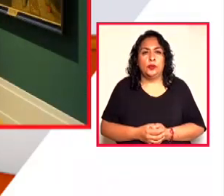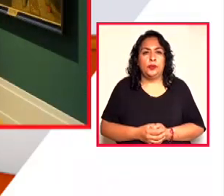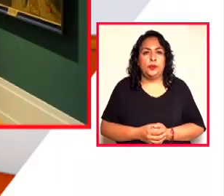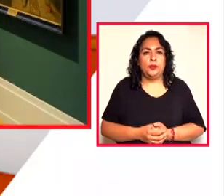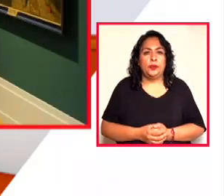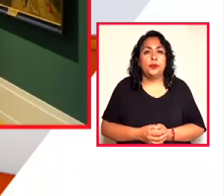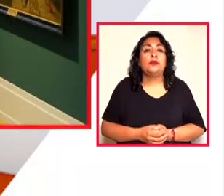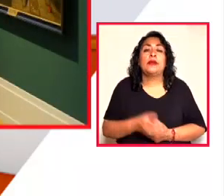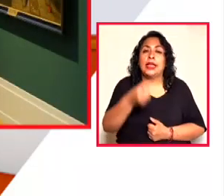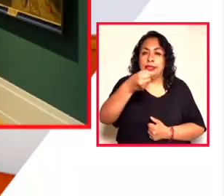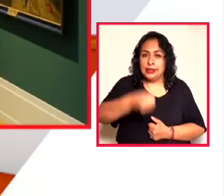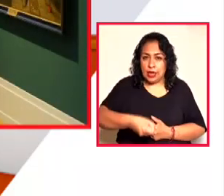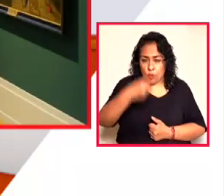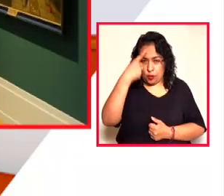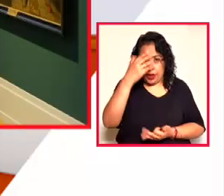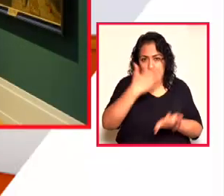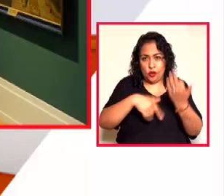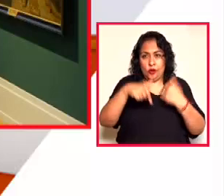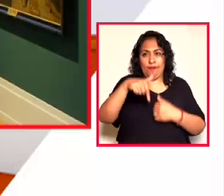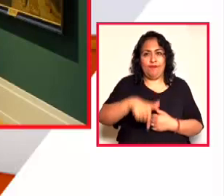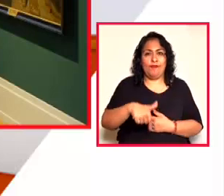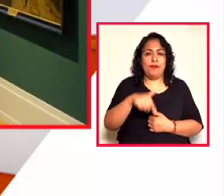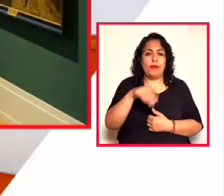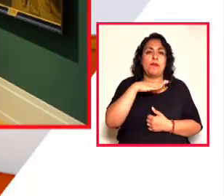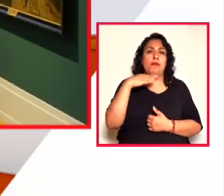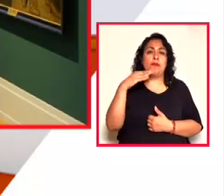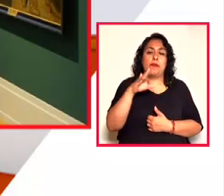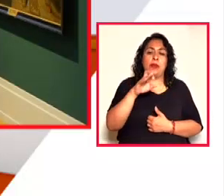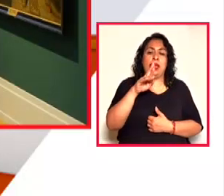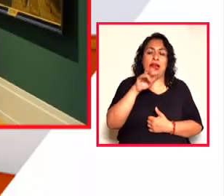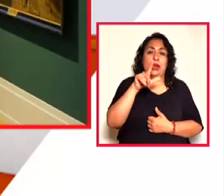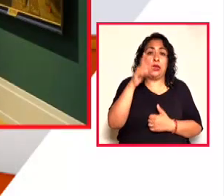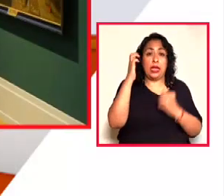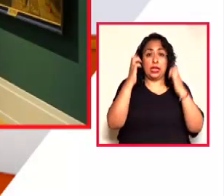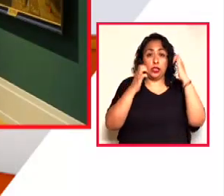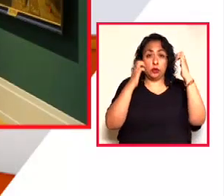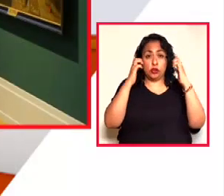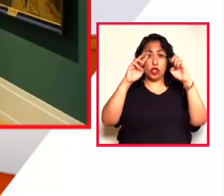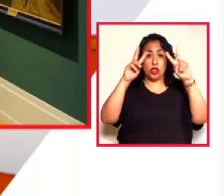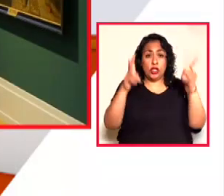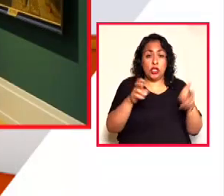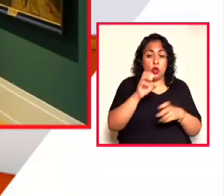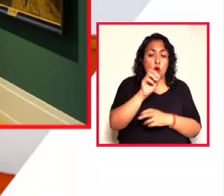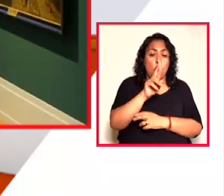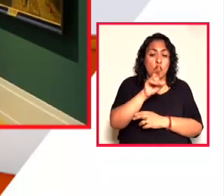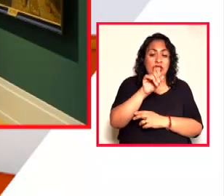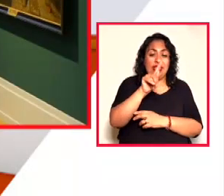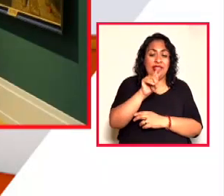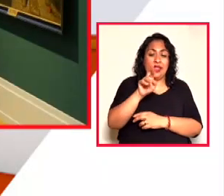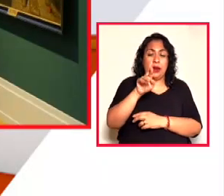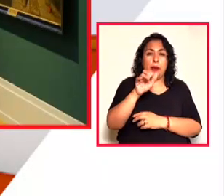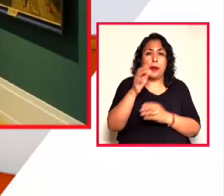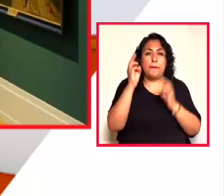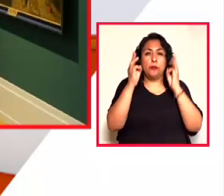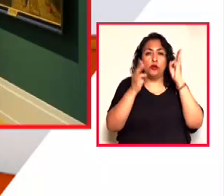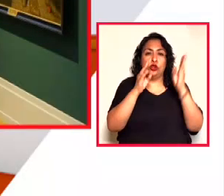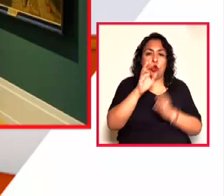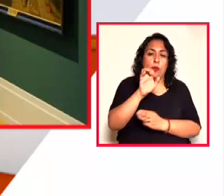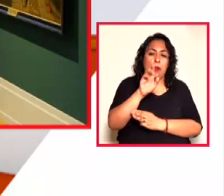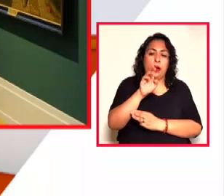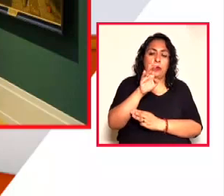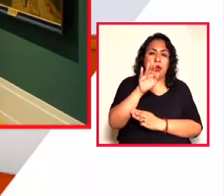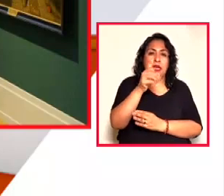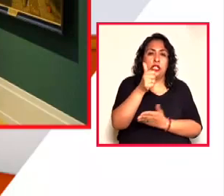Un saludo para todos desde Berlín. La exposición titulada El Oriente de Rembrandt en el Museo Barberini en la ciudad alemana de